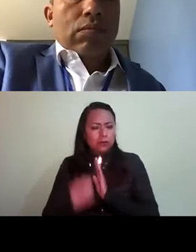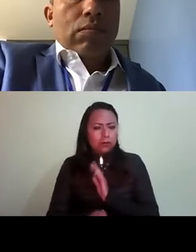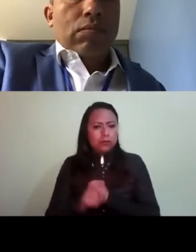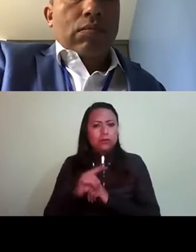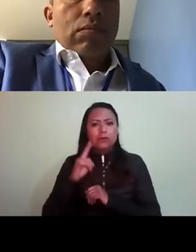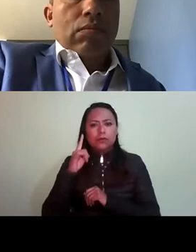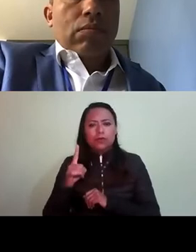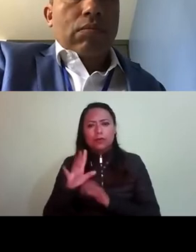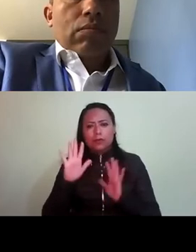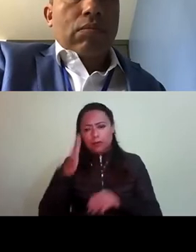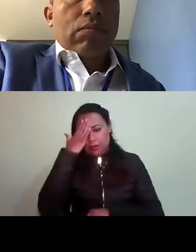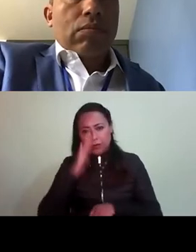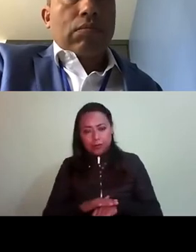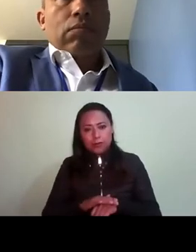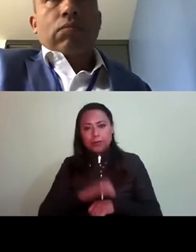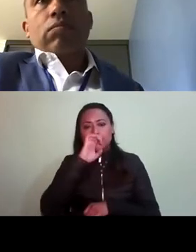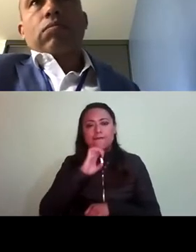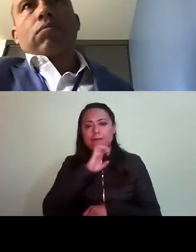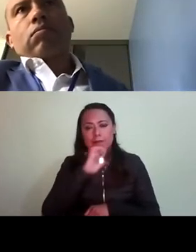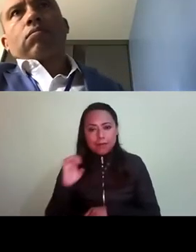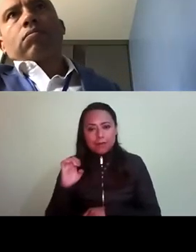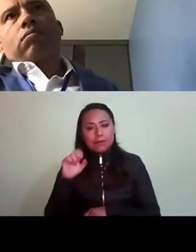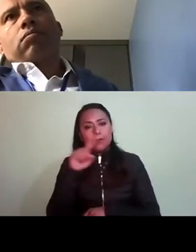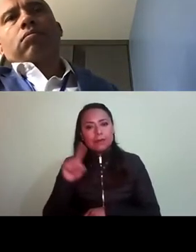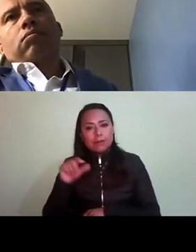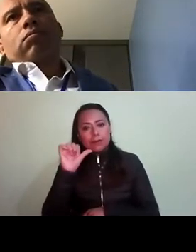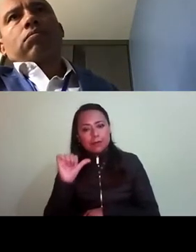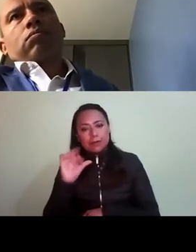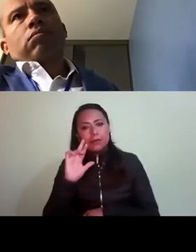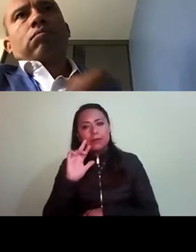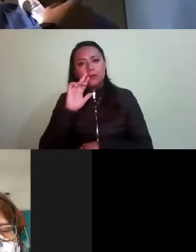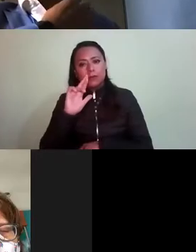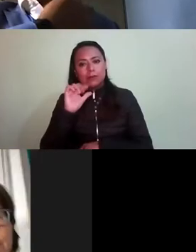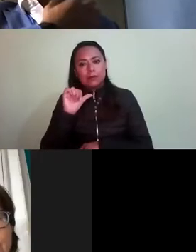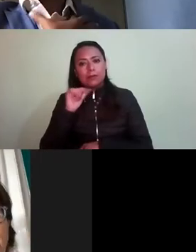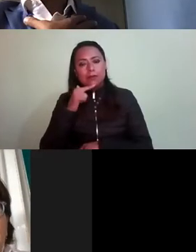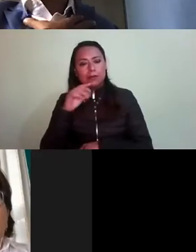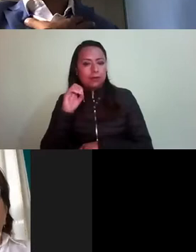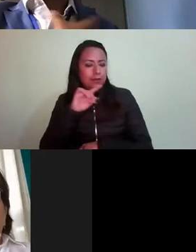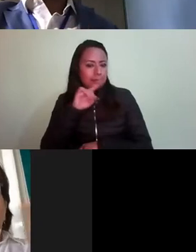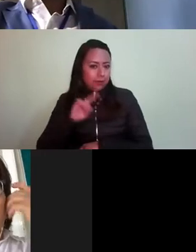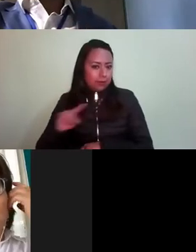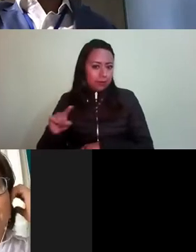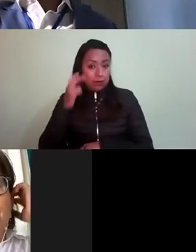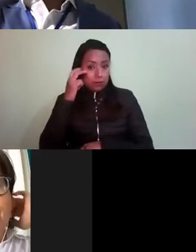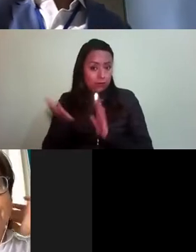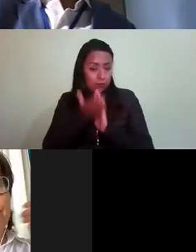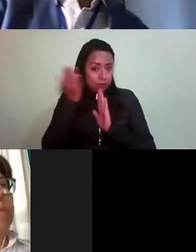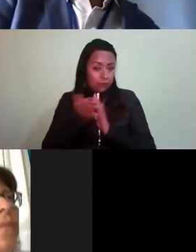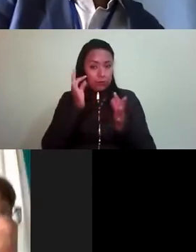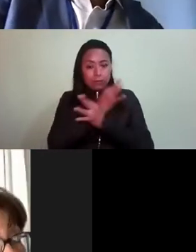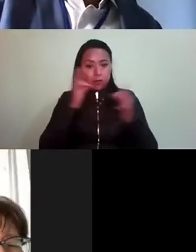Ermita Zaragoza, ¿qué pasó con esta obra que se anunció y que, según los